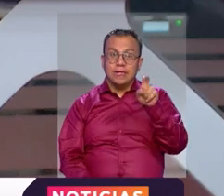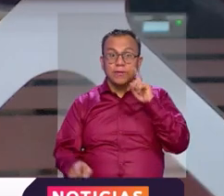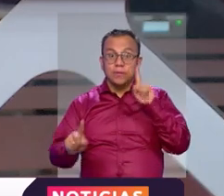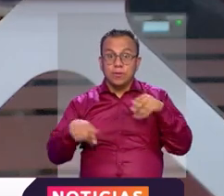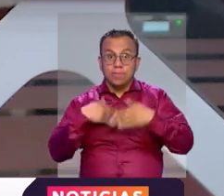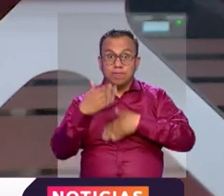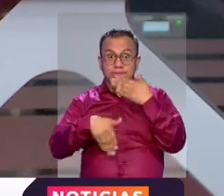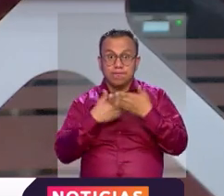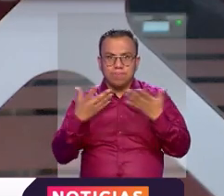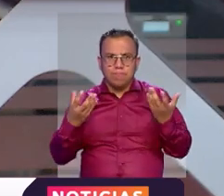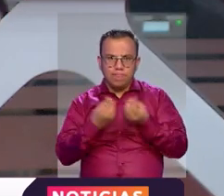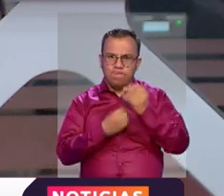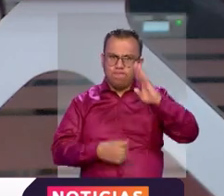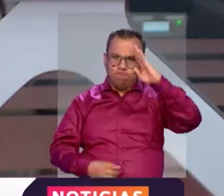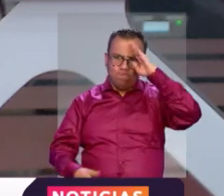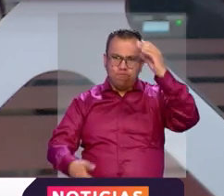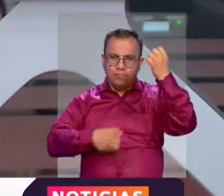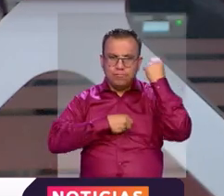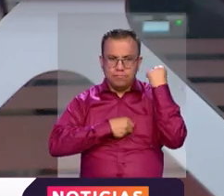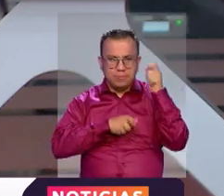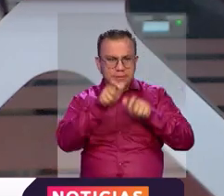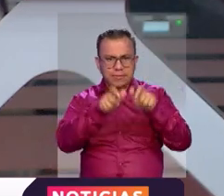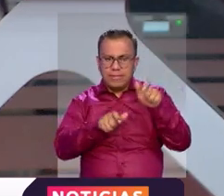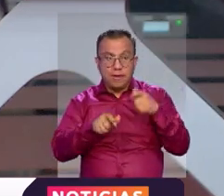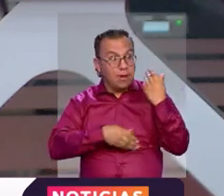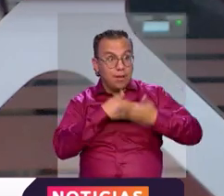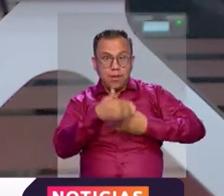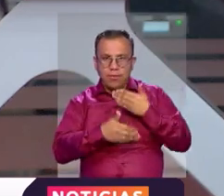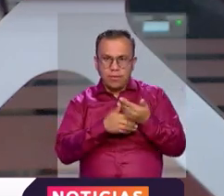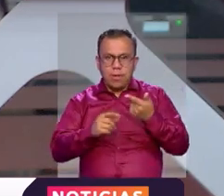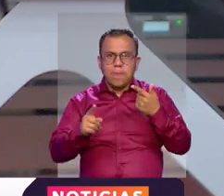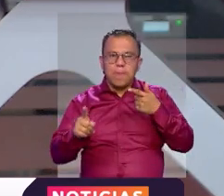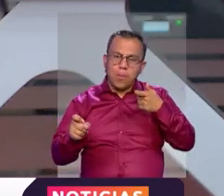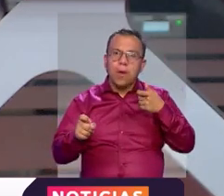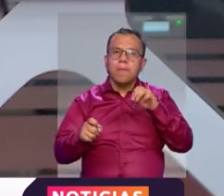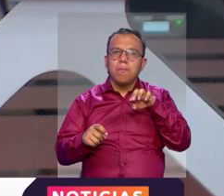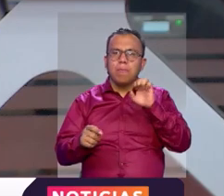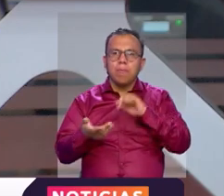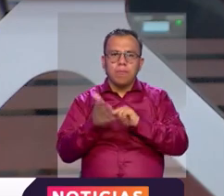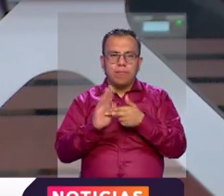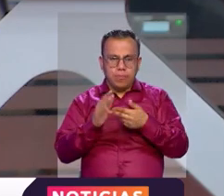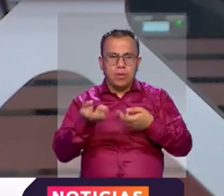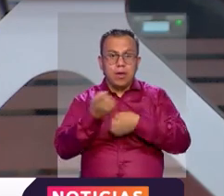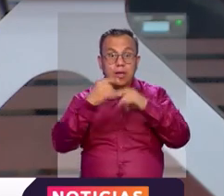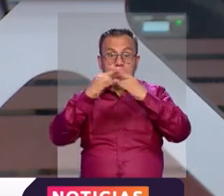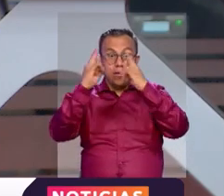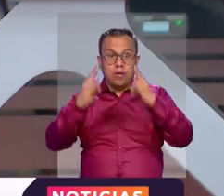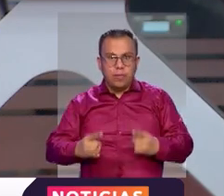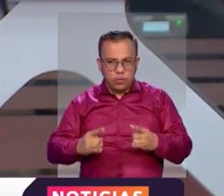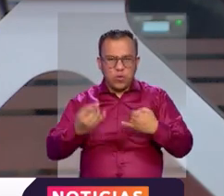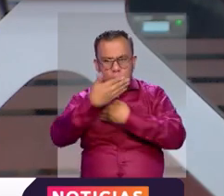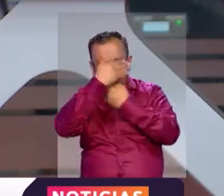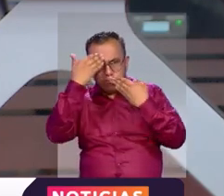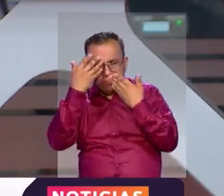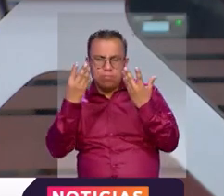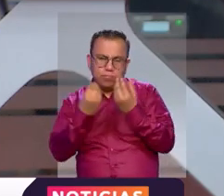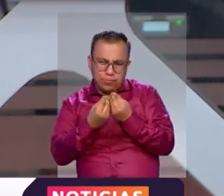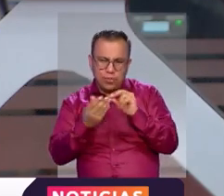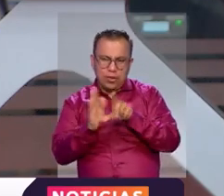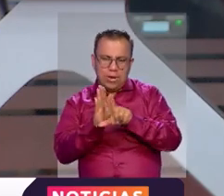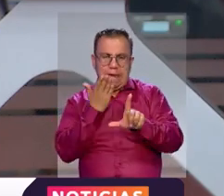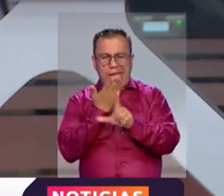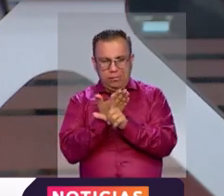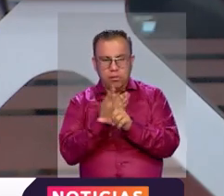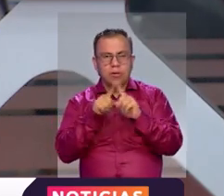si las operaciones militares de la fuerza pública no podrán ejecutar bombardeos a campamentos guerrilleros o de organizaciones al margen de la